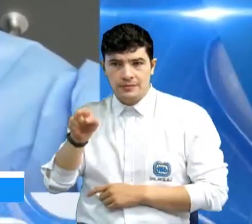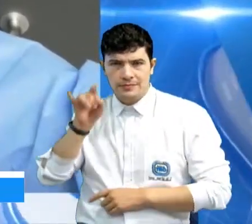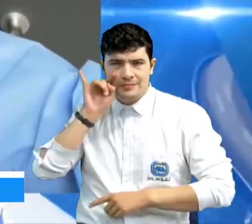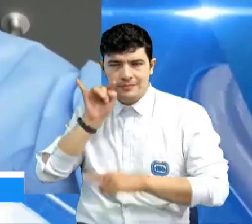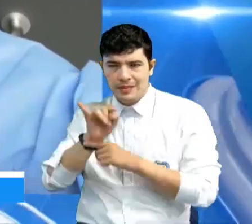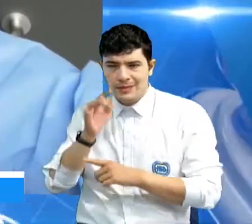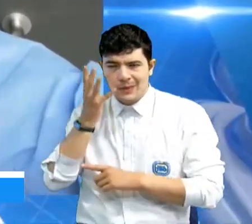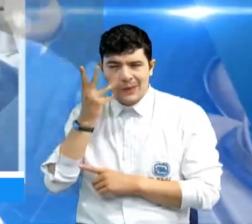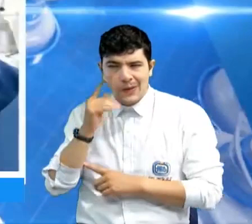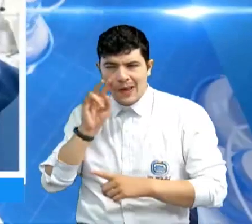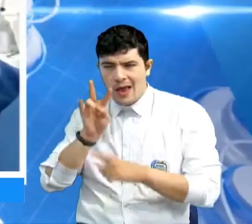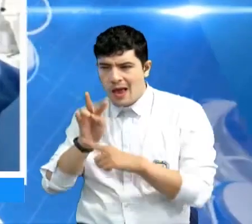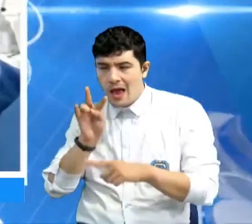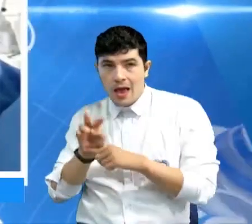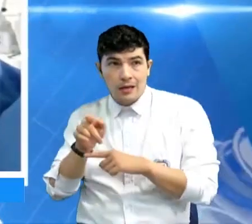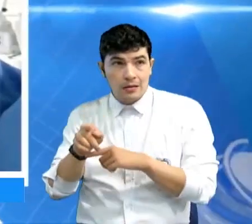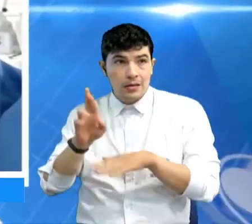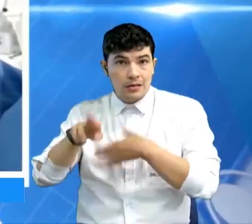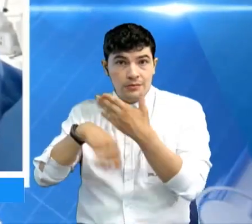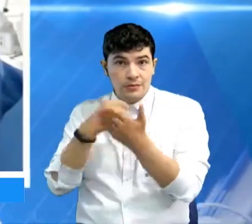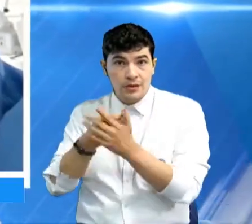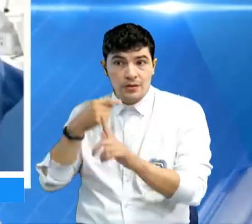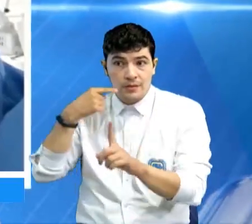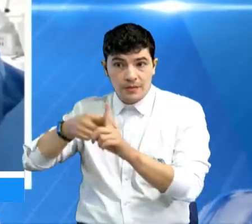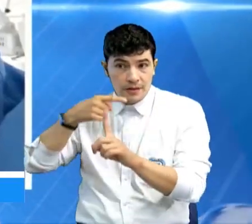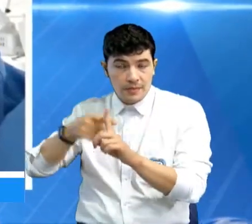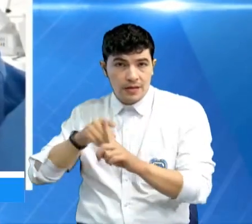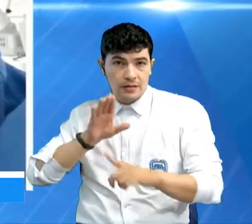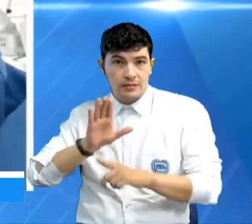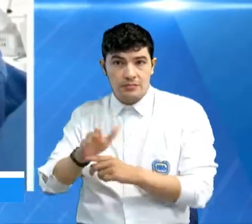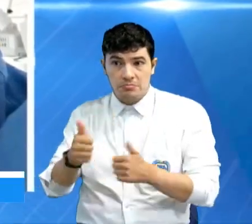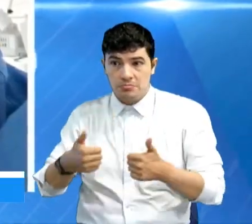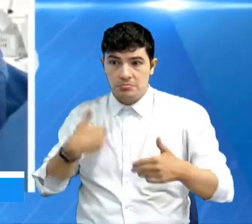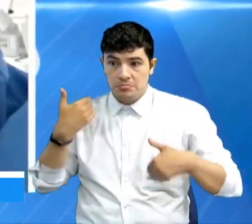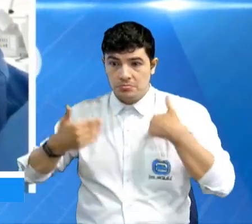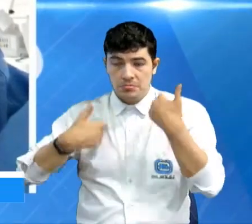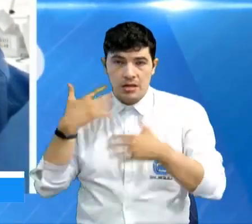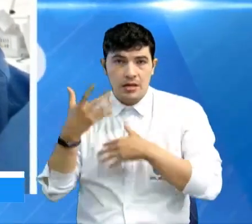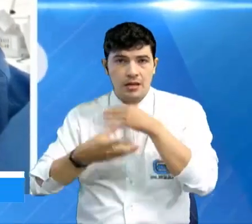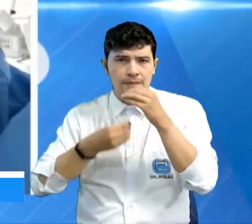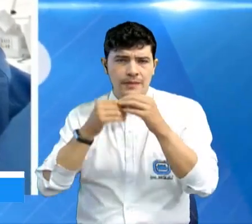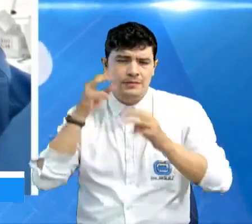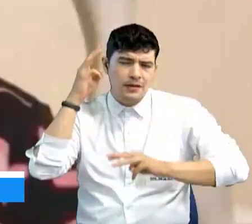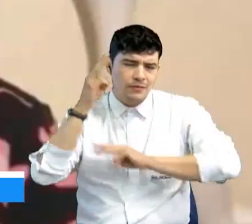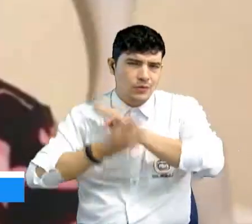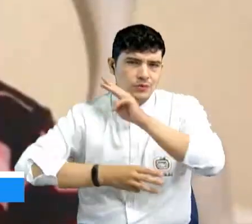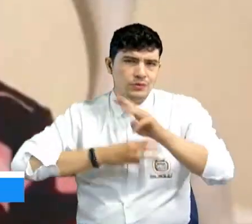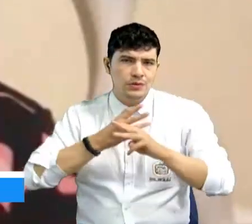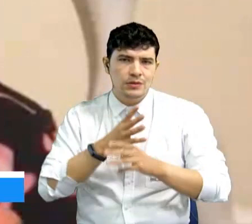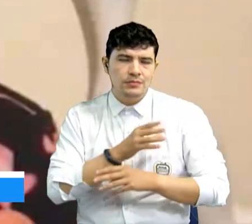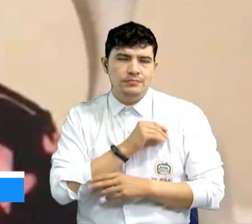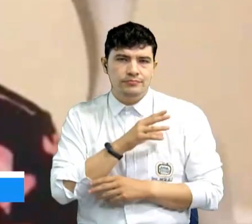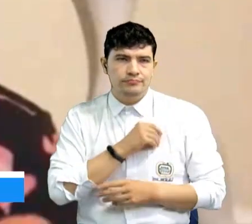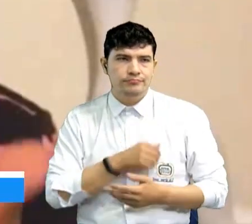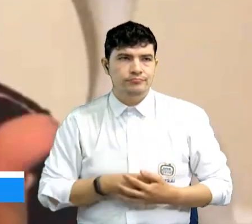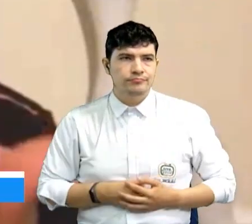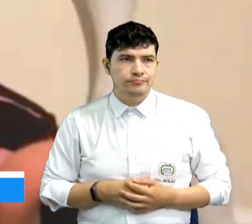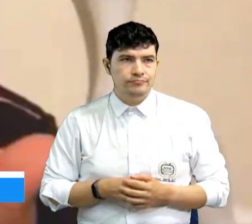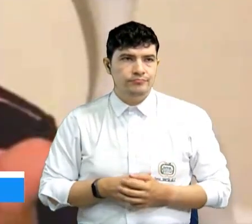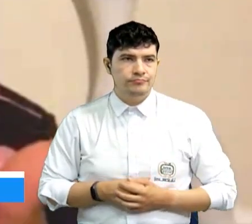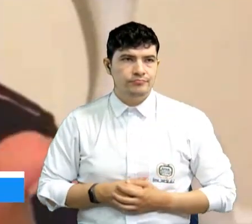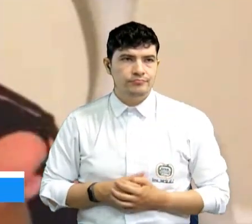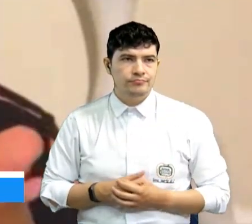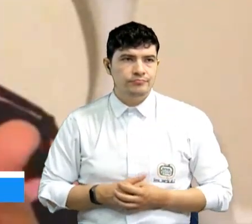realizan día a día ha mostrado resultados positivos que no sólo lo alegran sino al mundo entero la fase 12 se ha demostrado